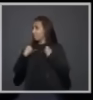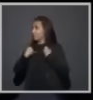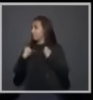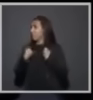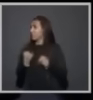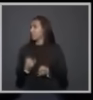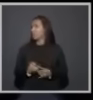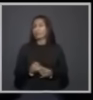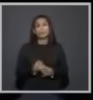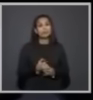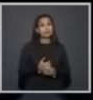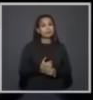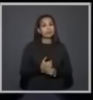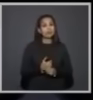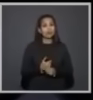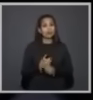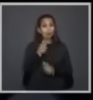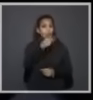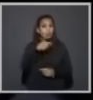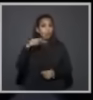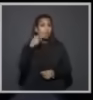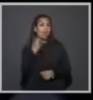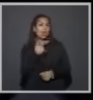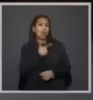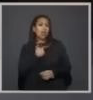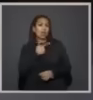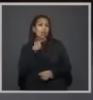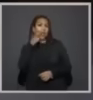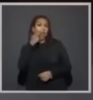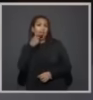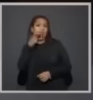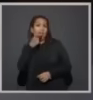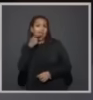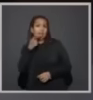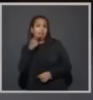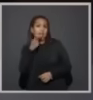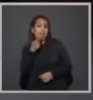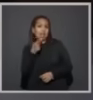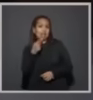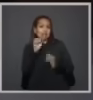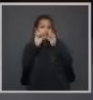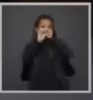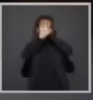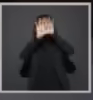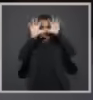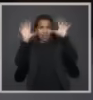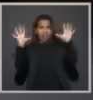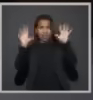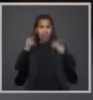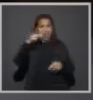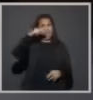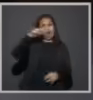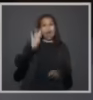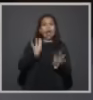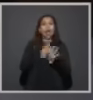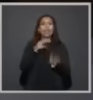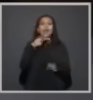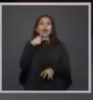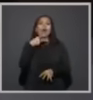les gusta que se hable, como se dice, con claridad? Definitivo. La neta del planeta.